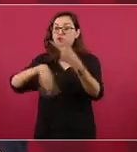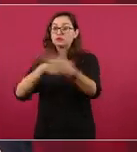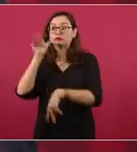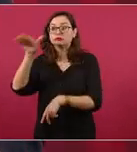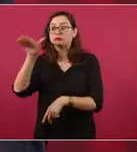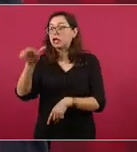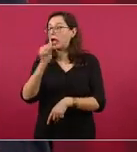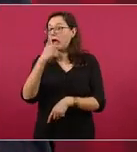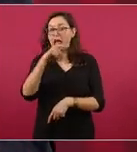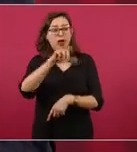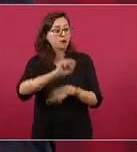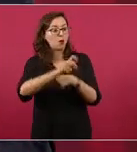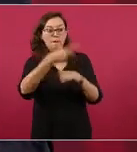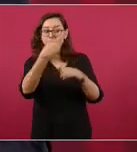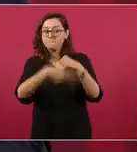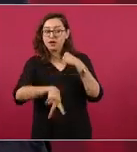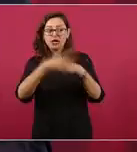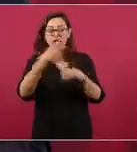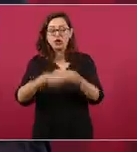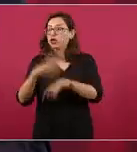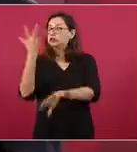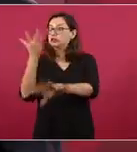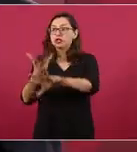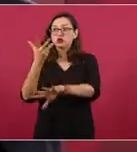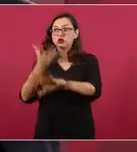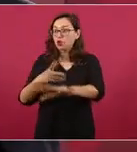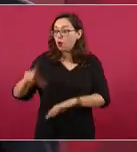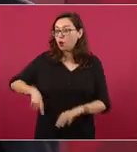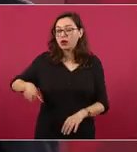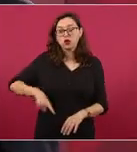que tenía el gobierno de Estados Unidos que intervenir